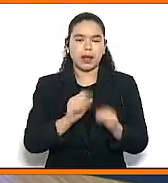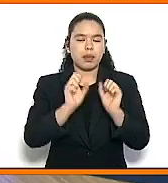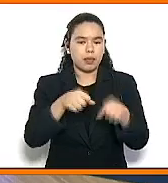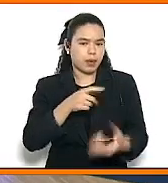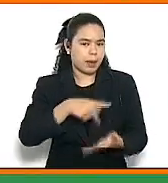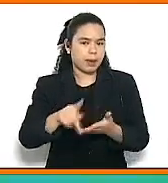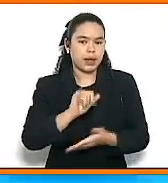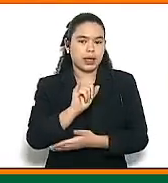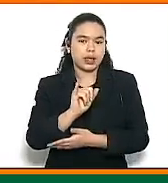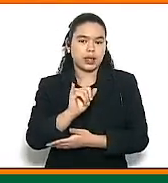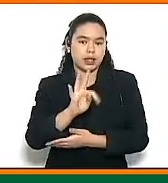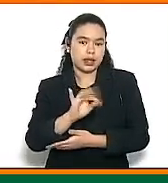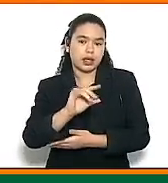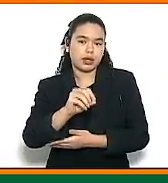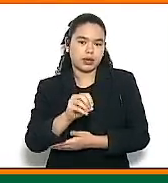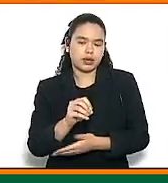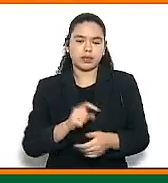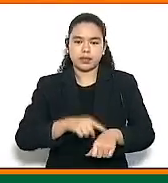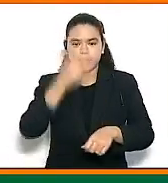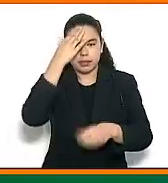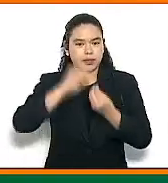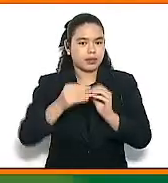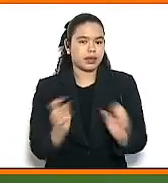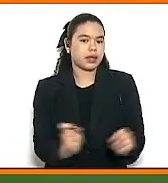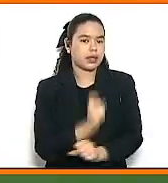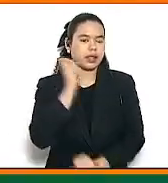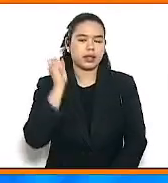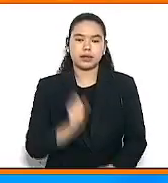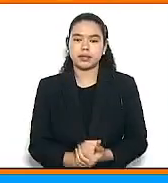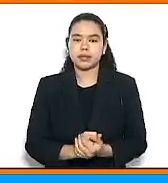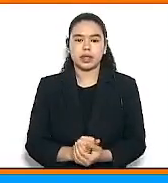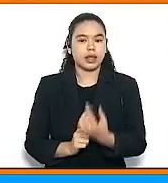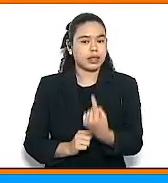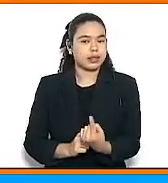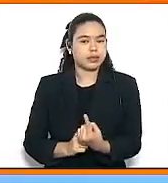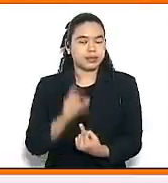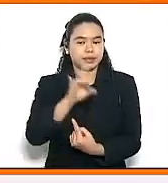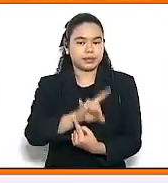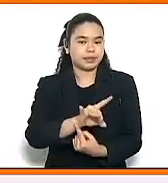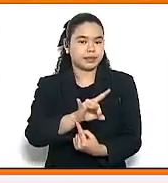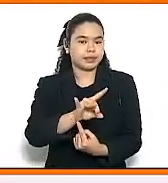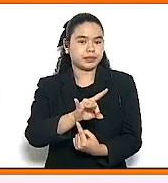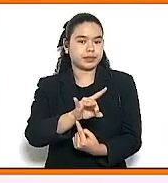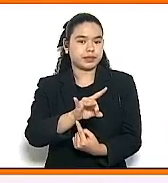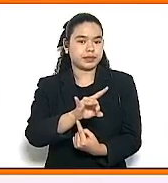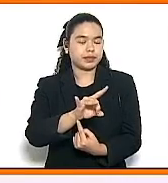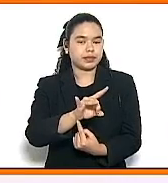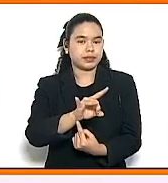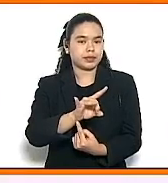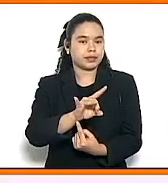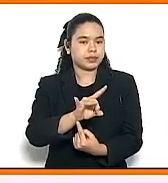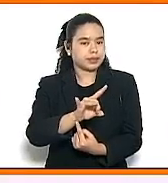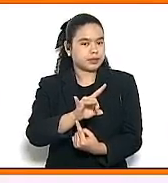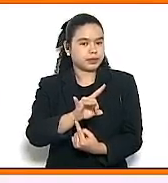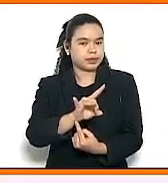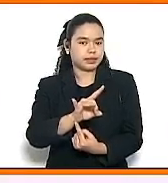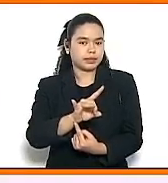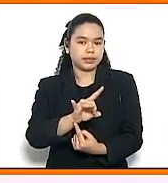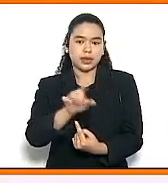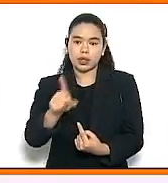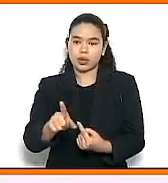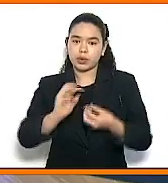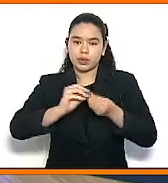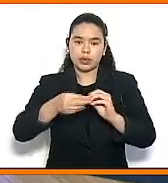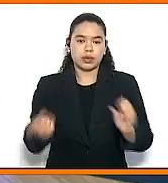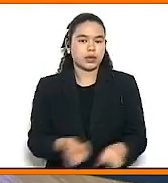Te deseo suerte porque vamos a conocer el primer dígito. Y este es el 8. Segundo dígito, el